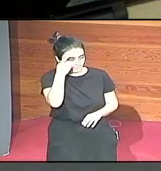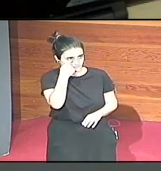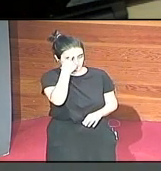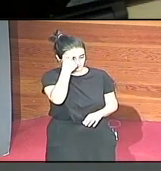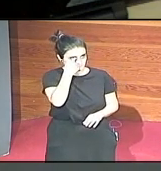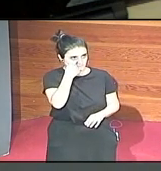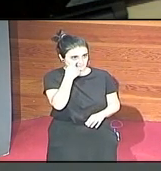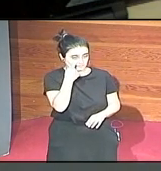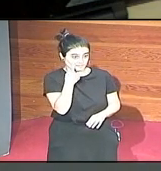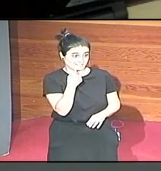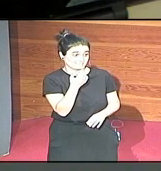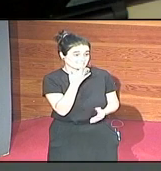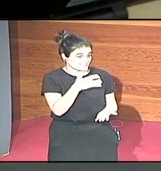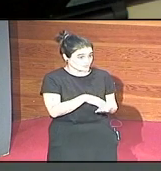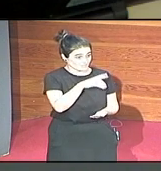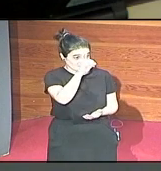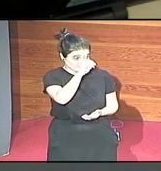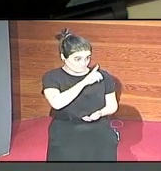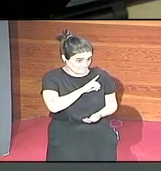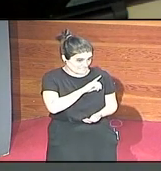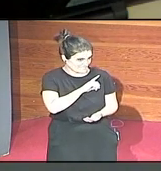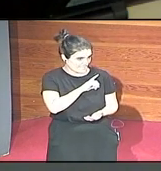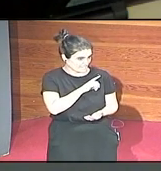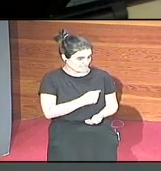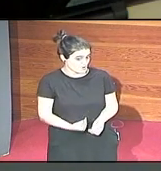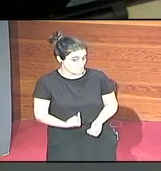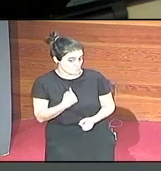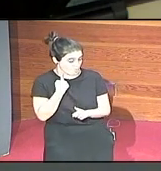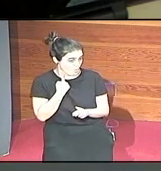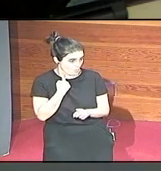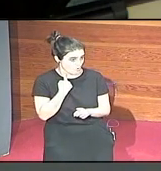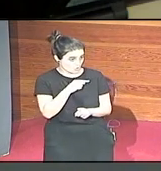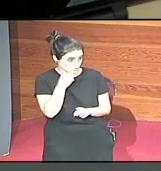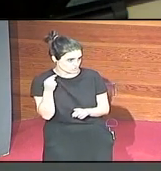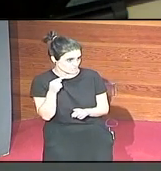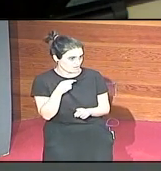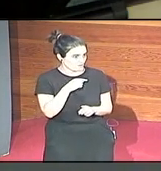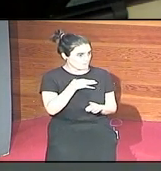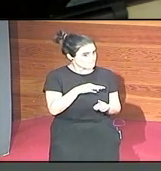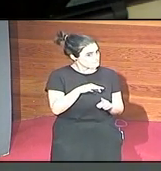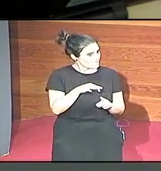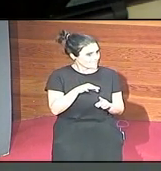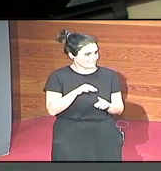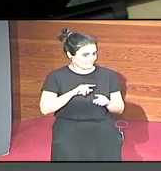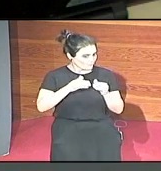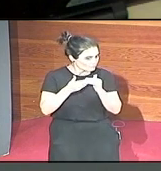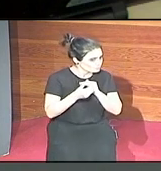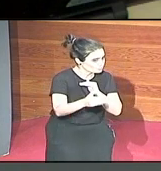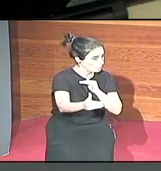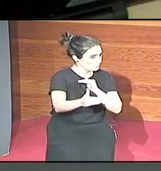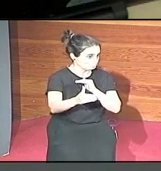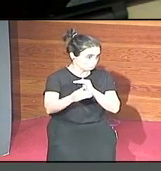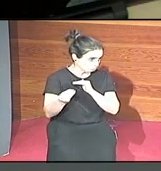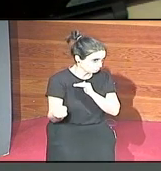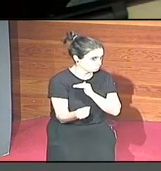derrota militar podría contribuir a invertir la tendencia. No estoy diciendo con eso que es posible